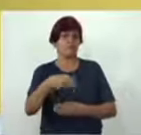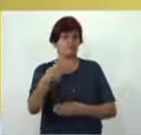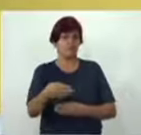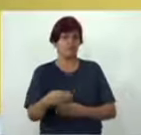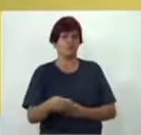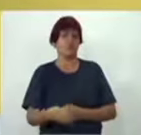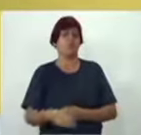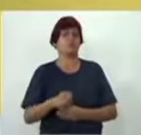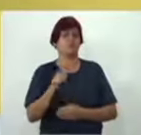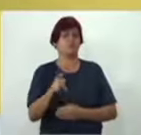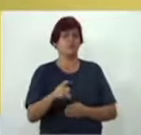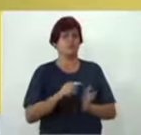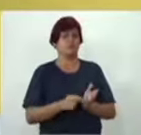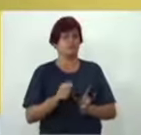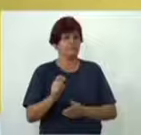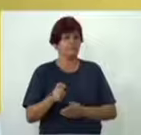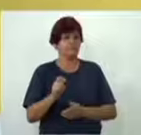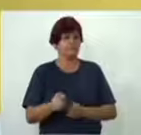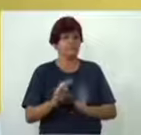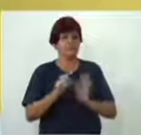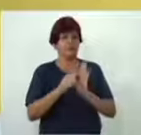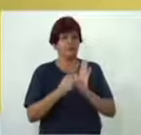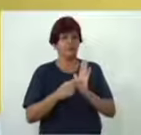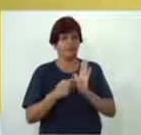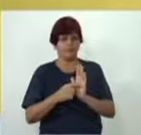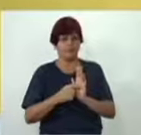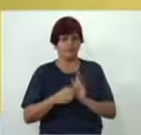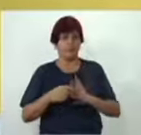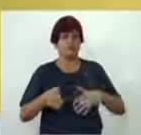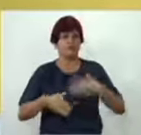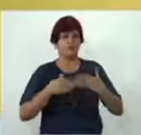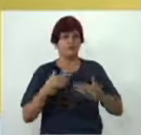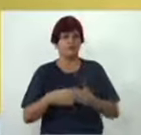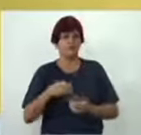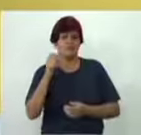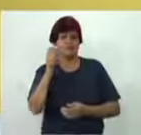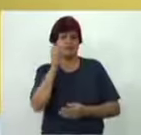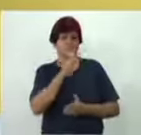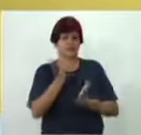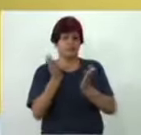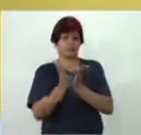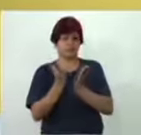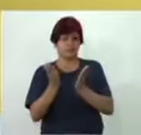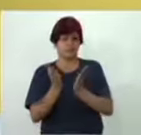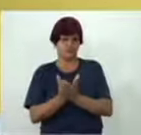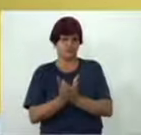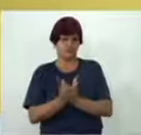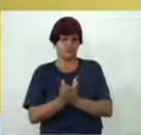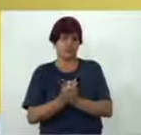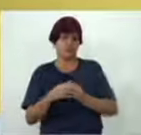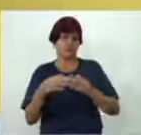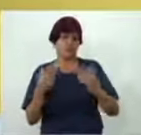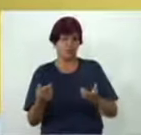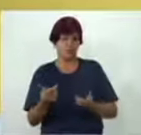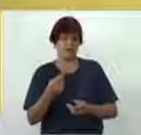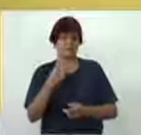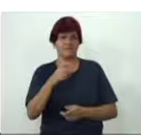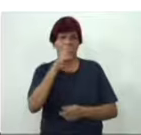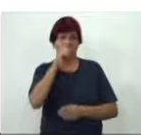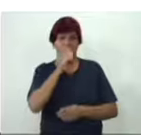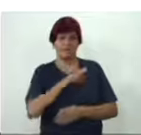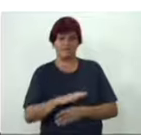ustedes precisando los aspectos relacionados con el ejercicio de combinación de estudios, en este caso de la primera